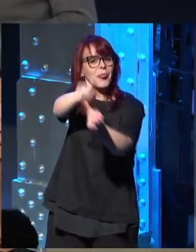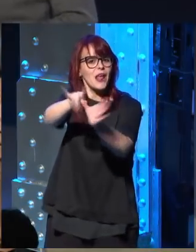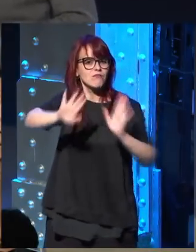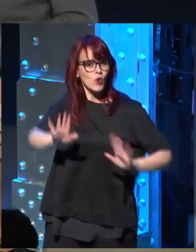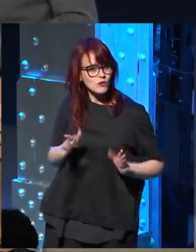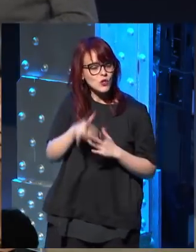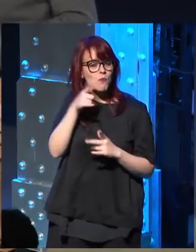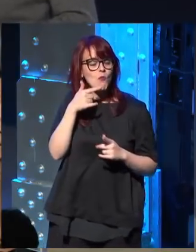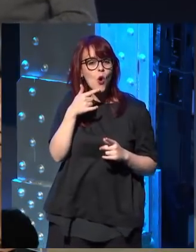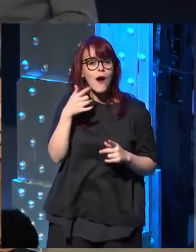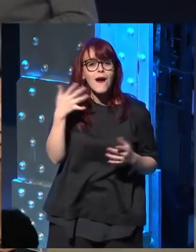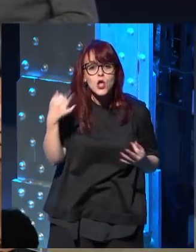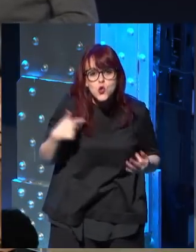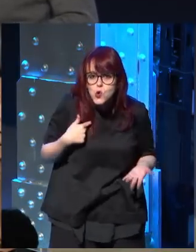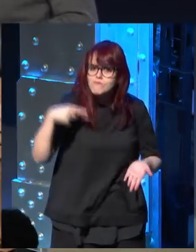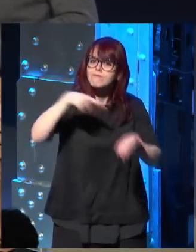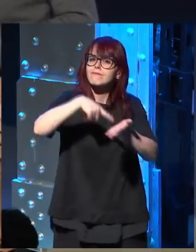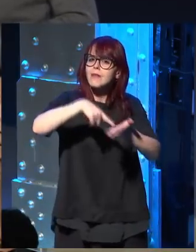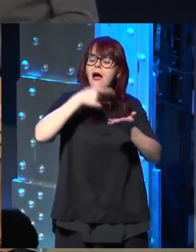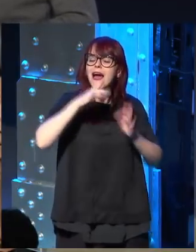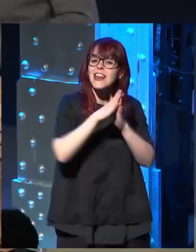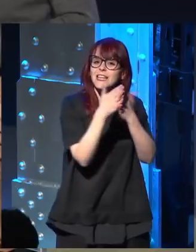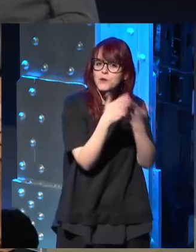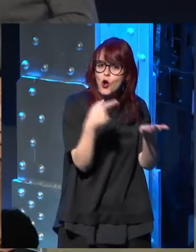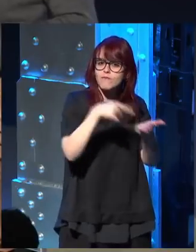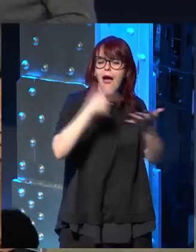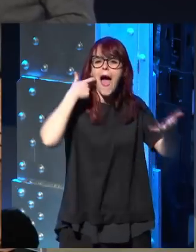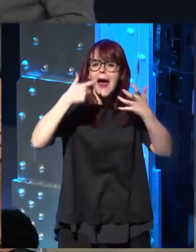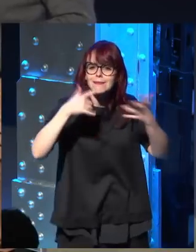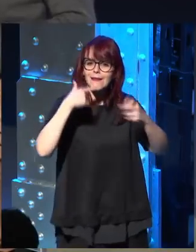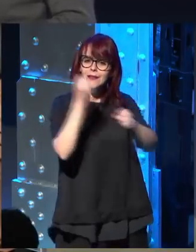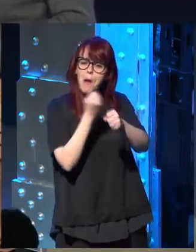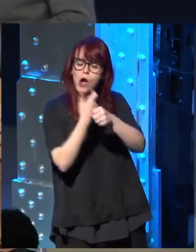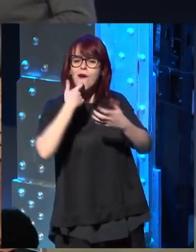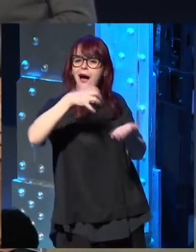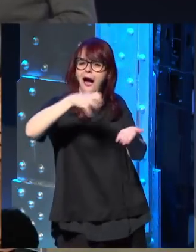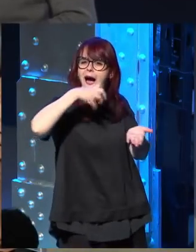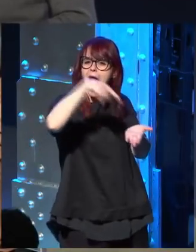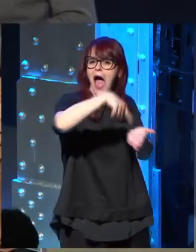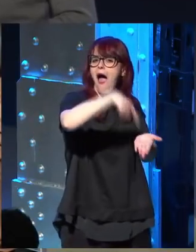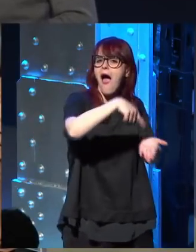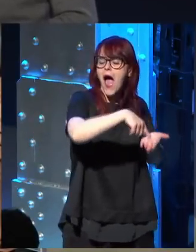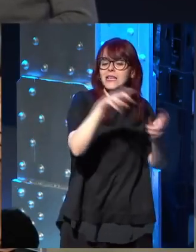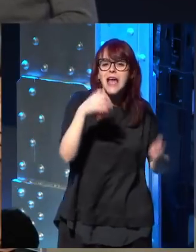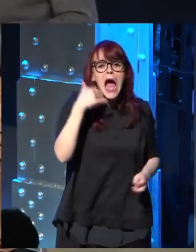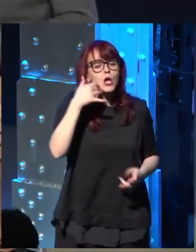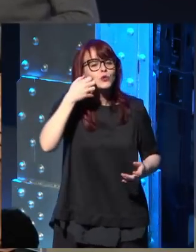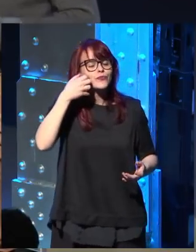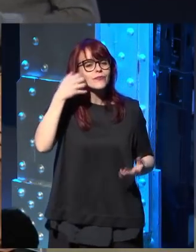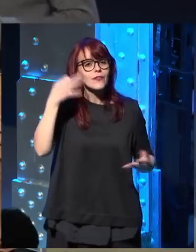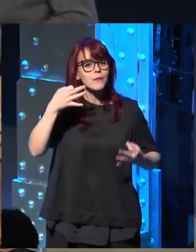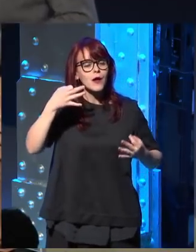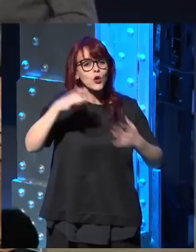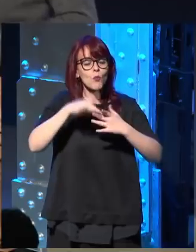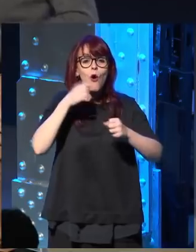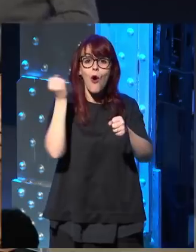otros, ¿no? La reivindicación que yo hago en el libro continuamente del arte y del trabajo es una reivindicación, es la reivindicación